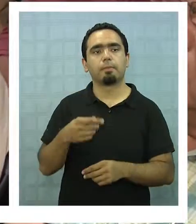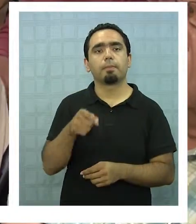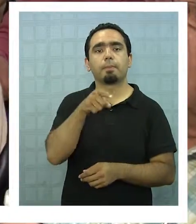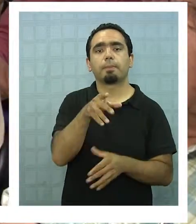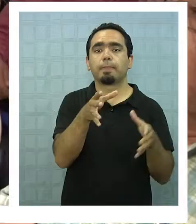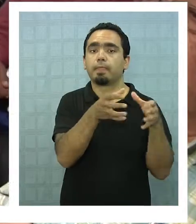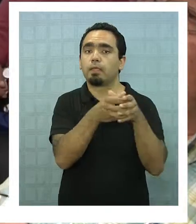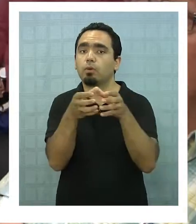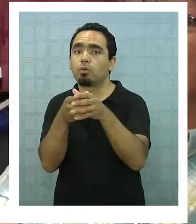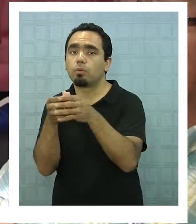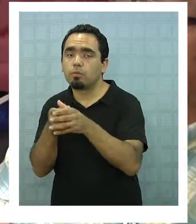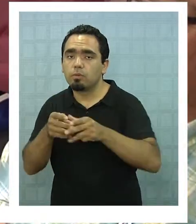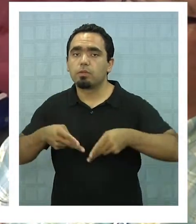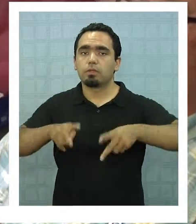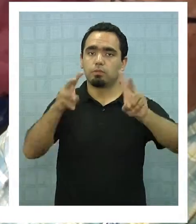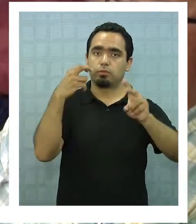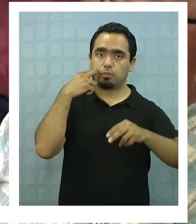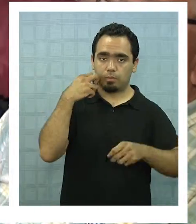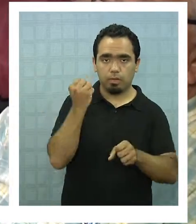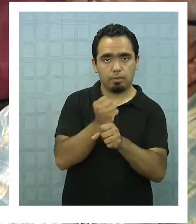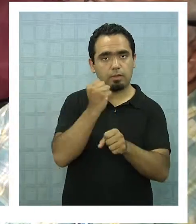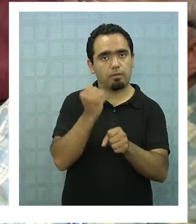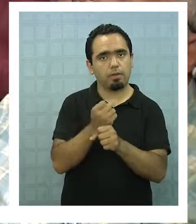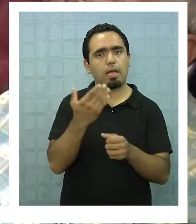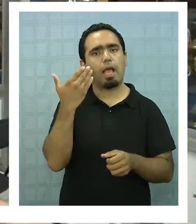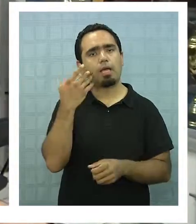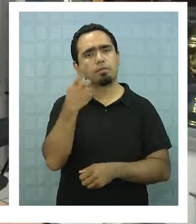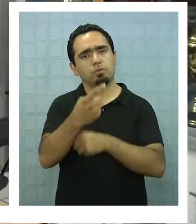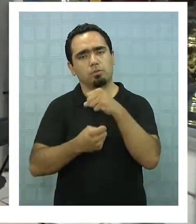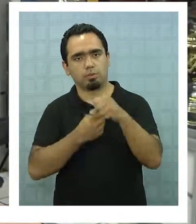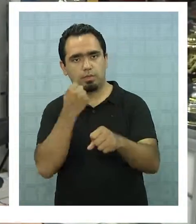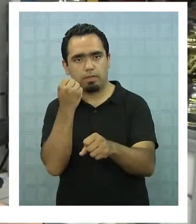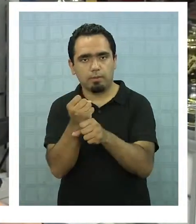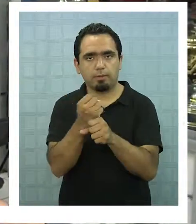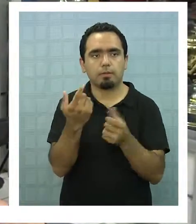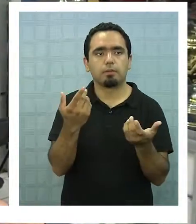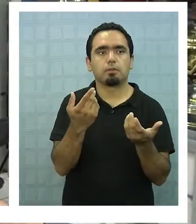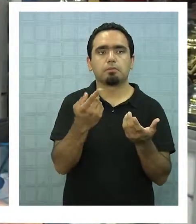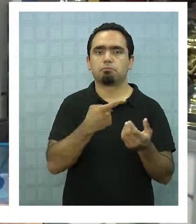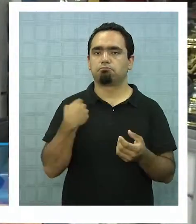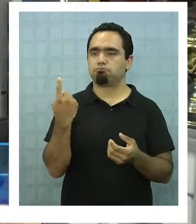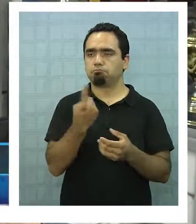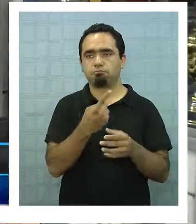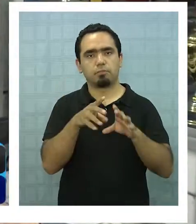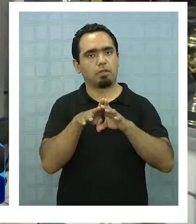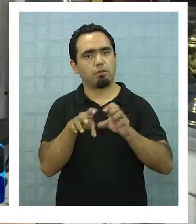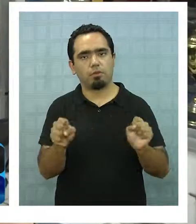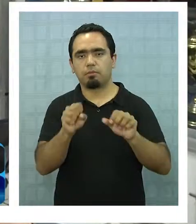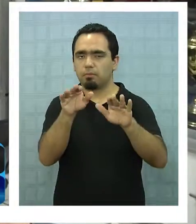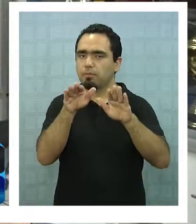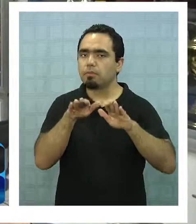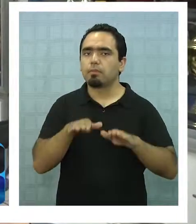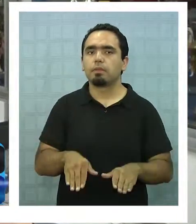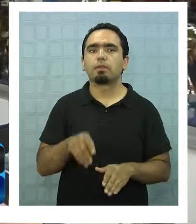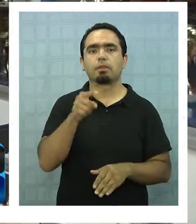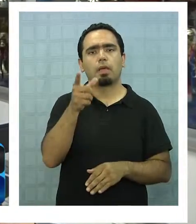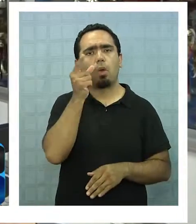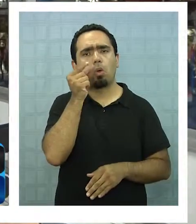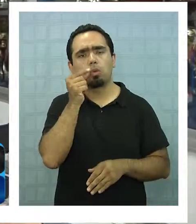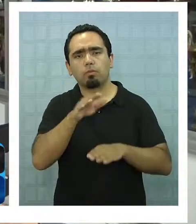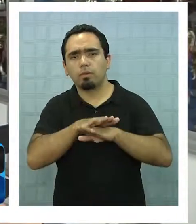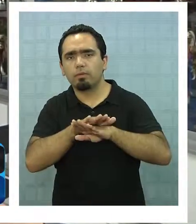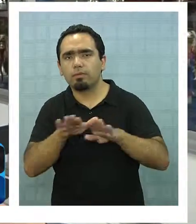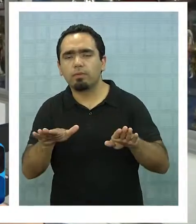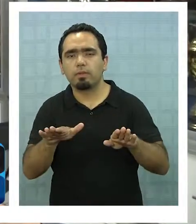agrupaciones de Derechos Humanos en este trabajo que llevamos ya aproximadamente un año, coincidimos que como a fines de octubre se